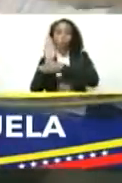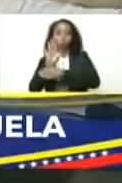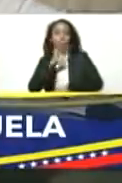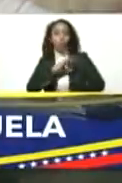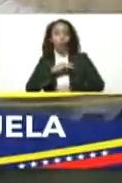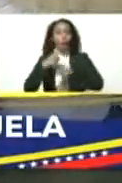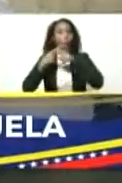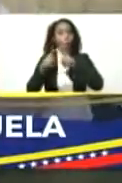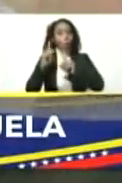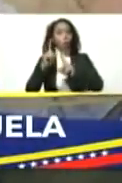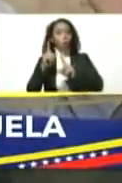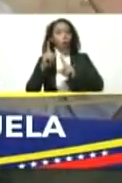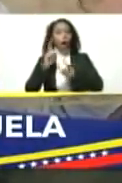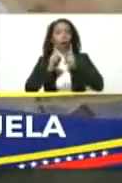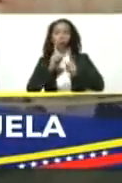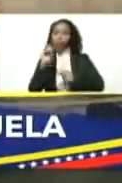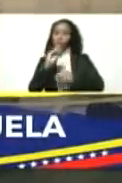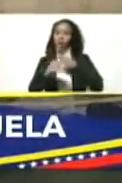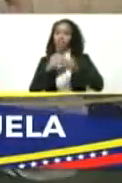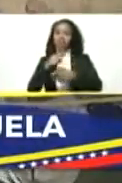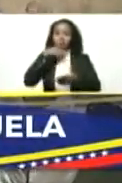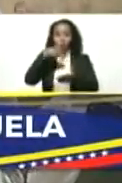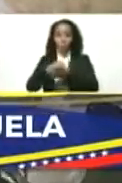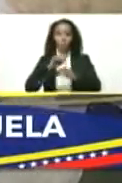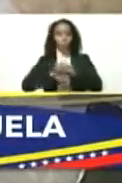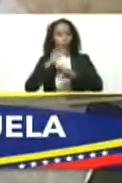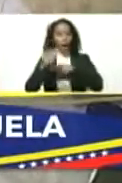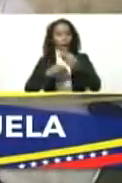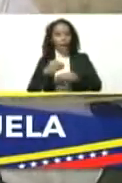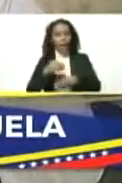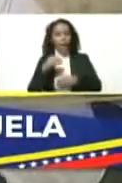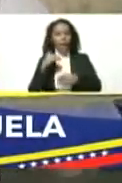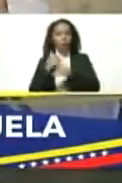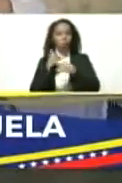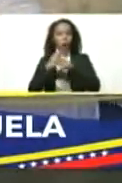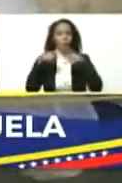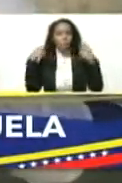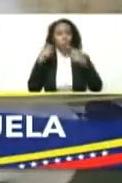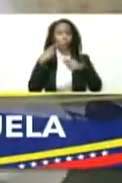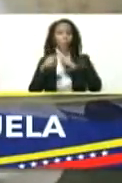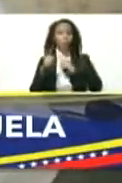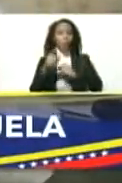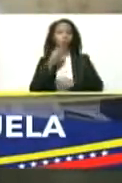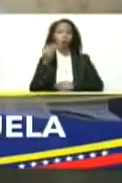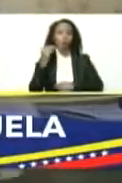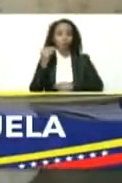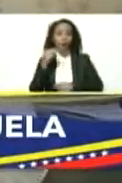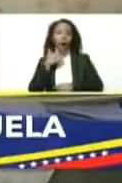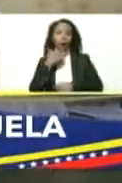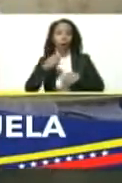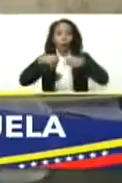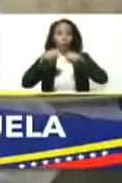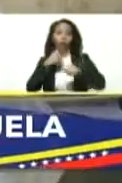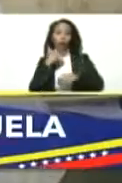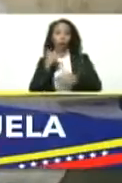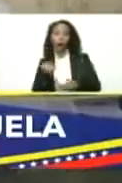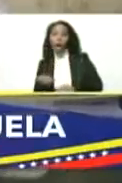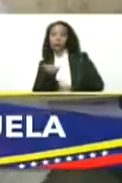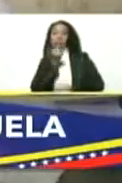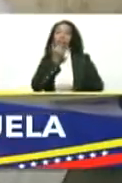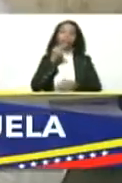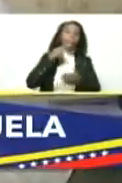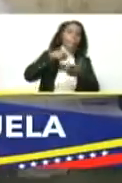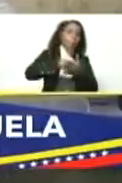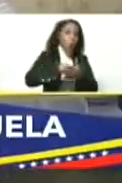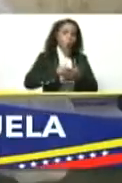Hay otros deliveries por allí que no le vamos a hacer nombre porque le vamos a hacer propaganda, pero que si al joven que está en la moto le ocurre un accidente o algo,